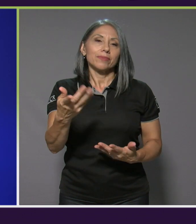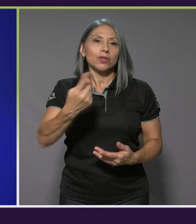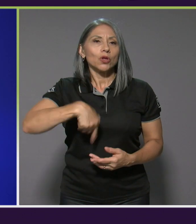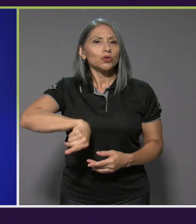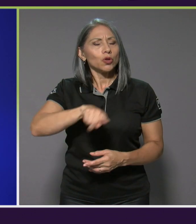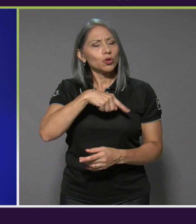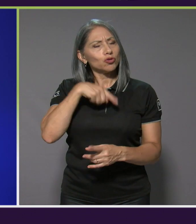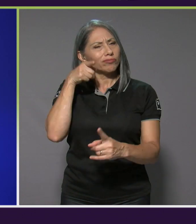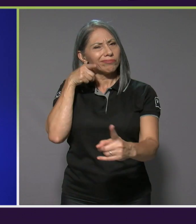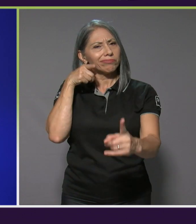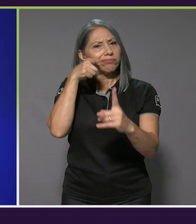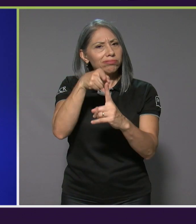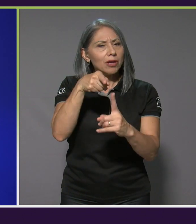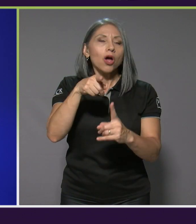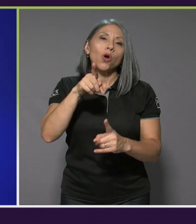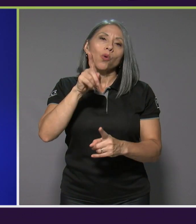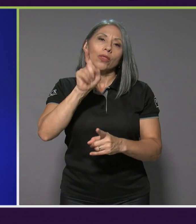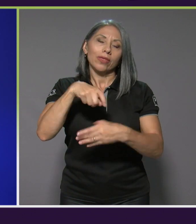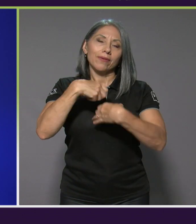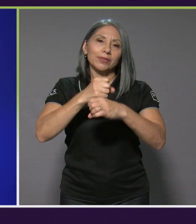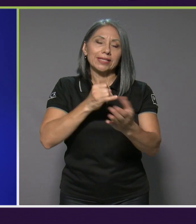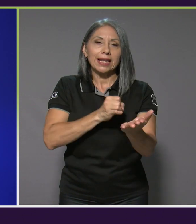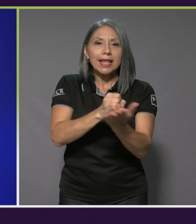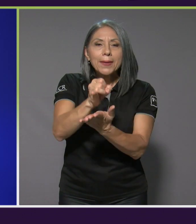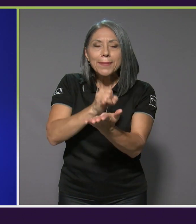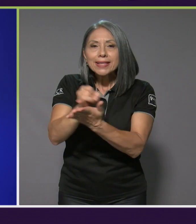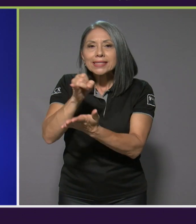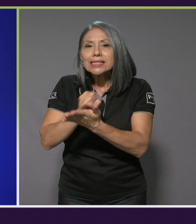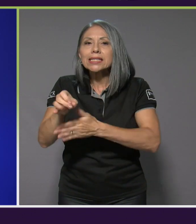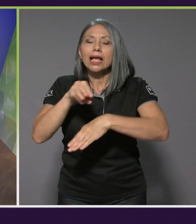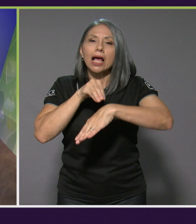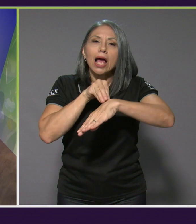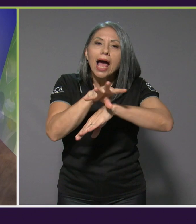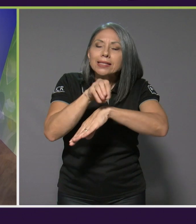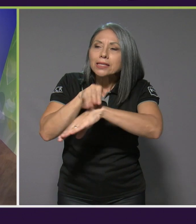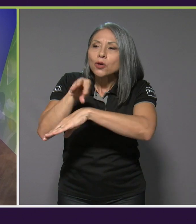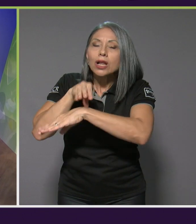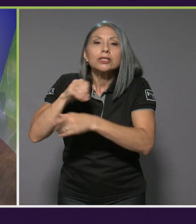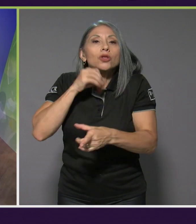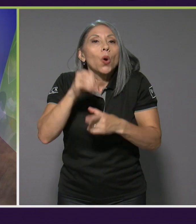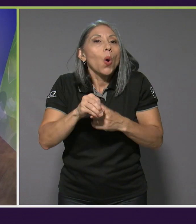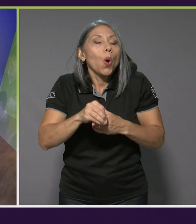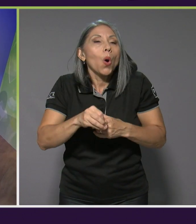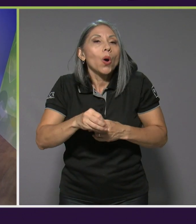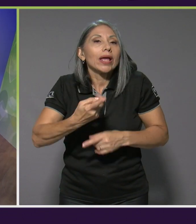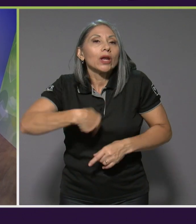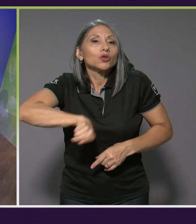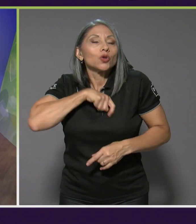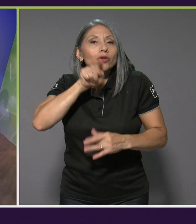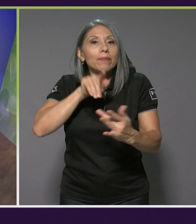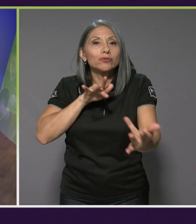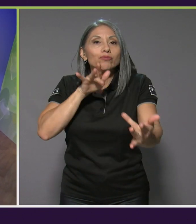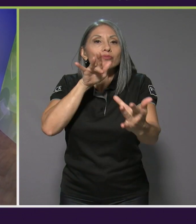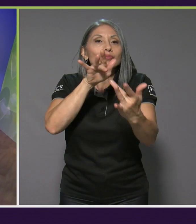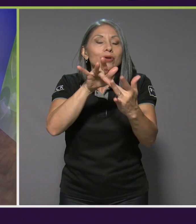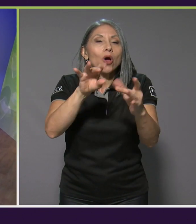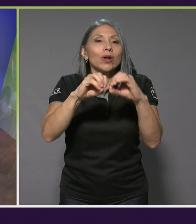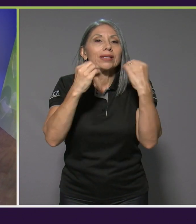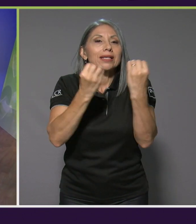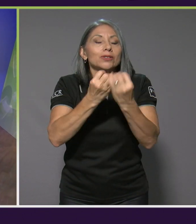hacer investigación, cuando tenemos que hacer asesoramiento o incursionar en redes internacionales y